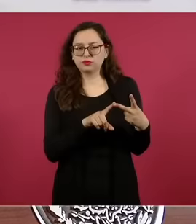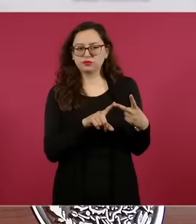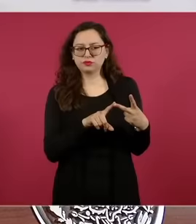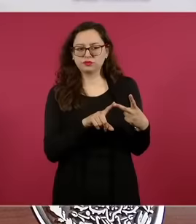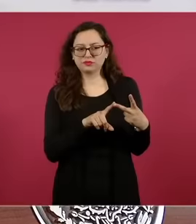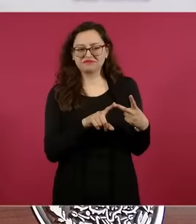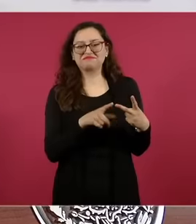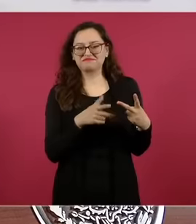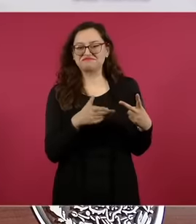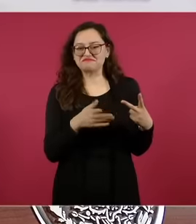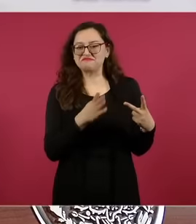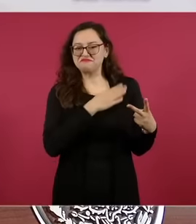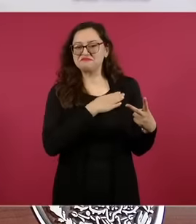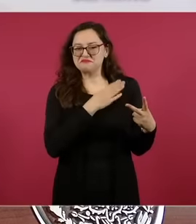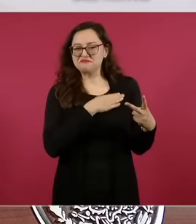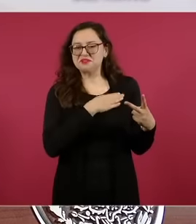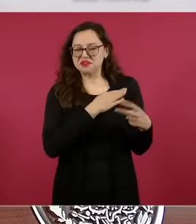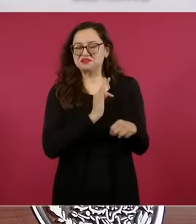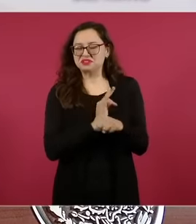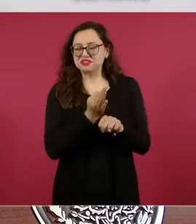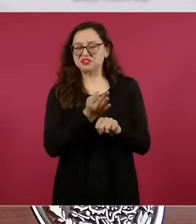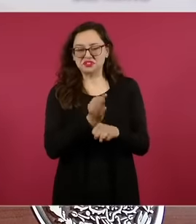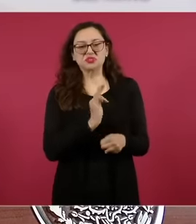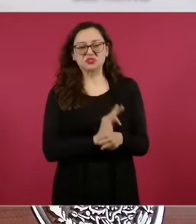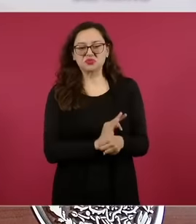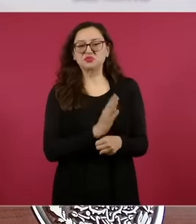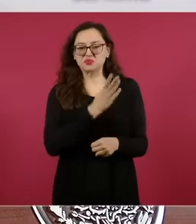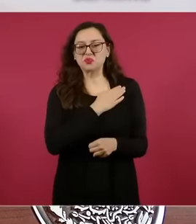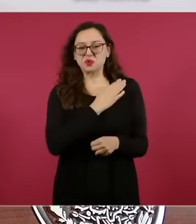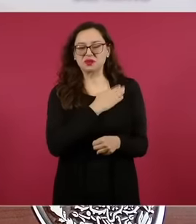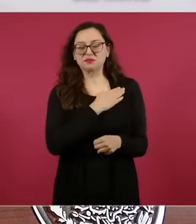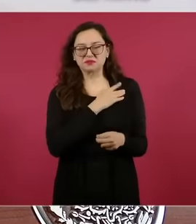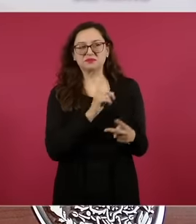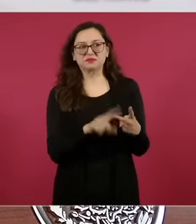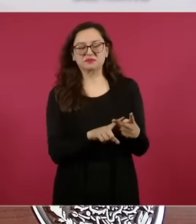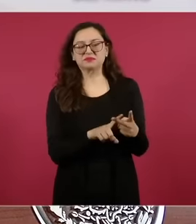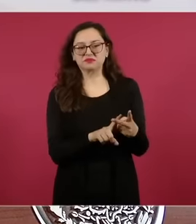con sentido del humor, una